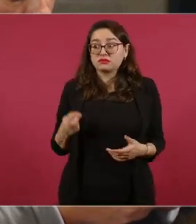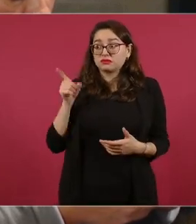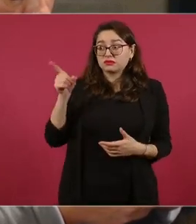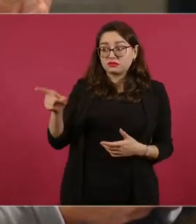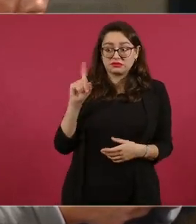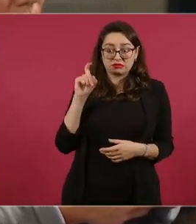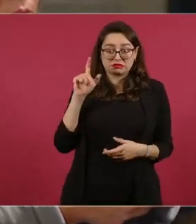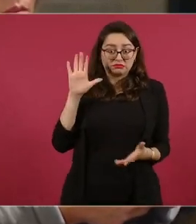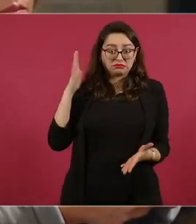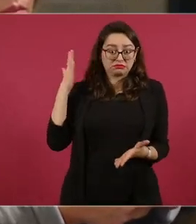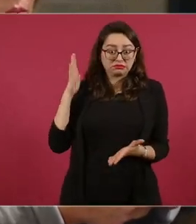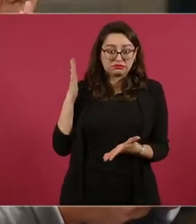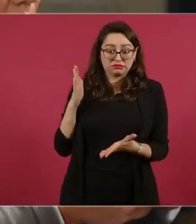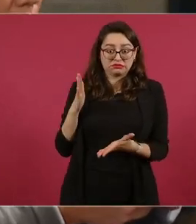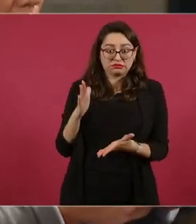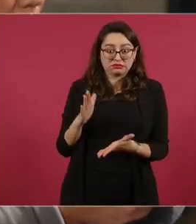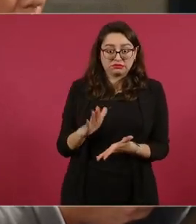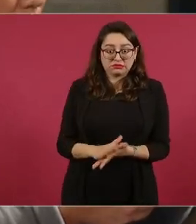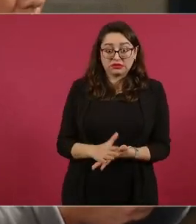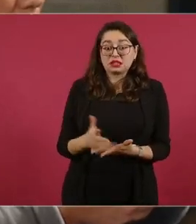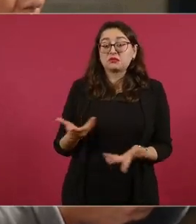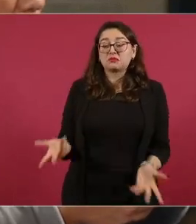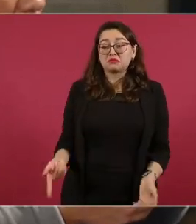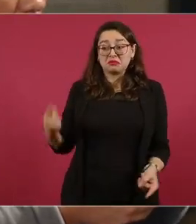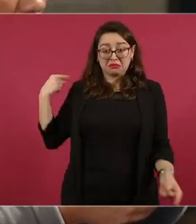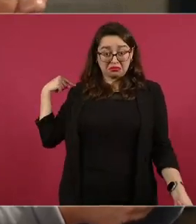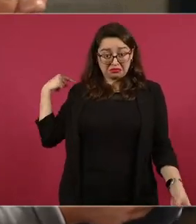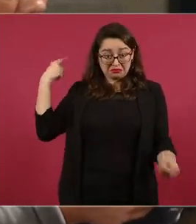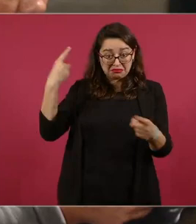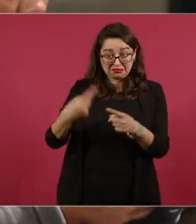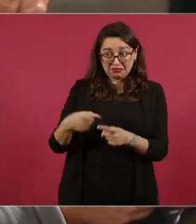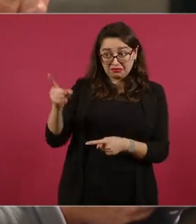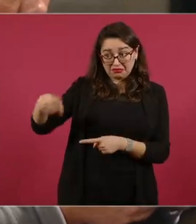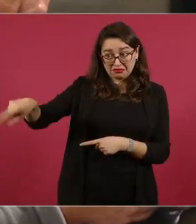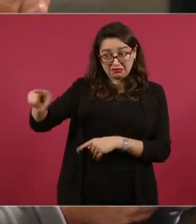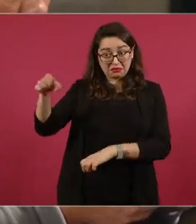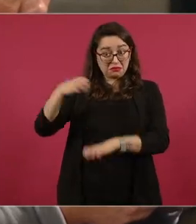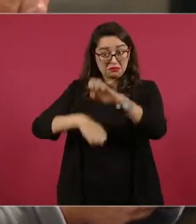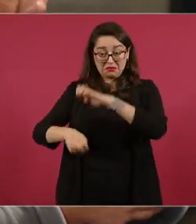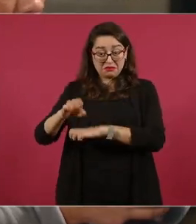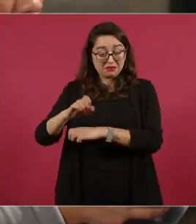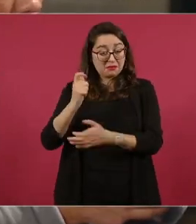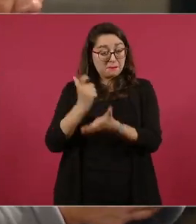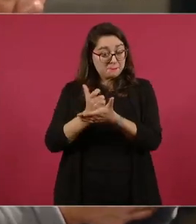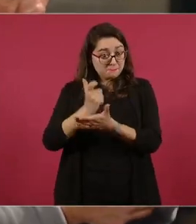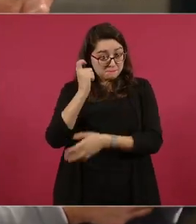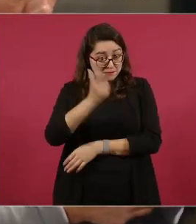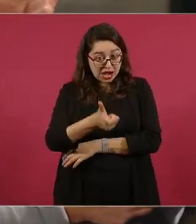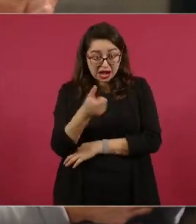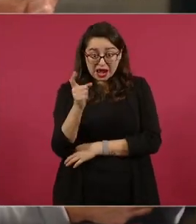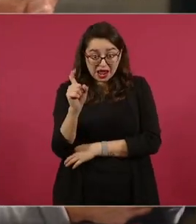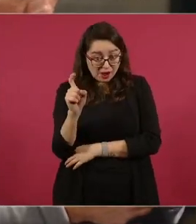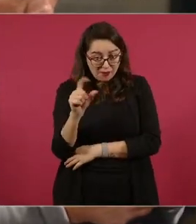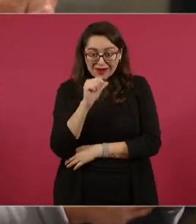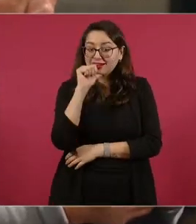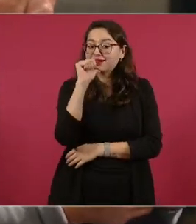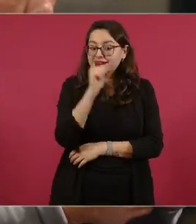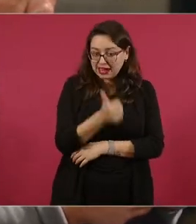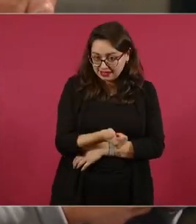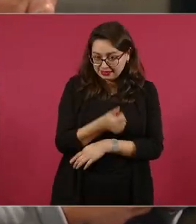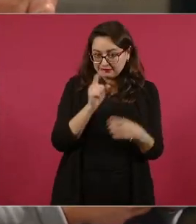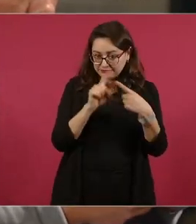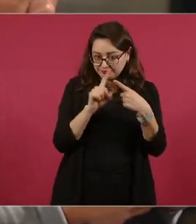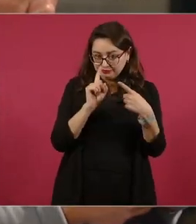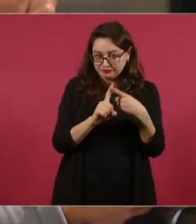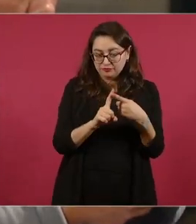estas transnacionales no pagaban el agua, y Coatepec y la región se están quedando sin agua, por un lado. Por el otro lado,